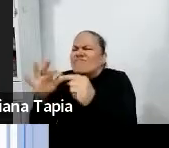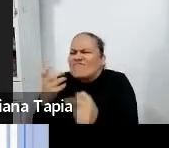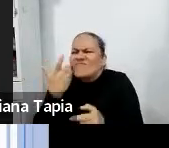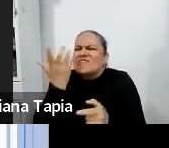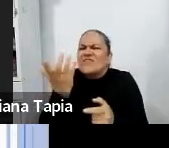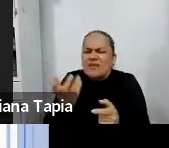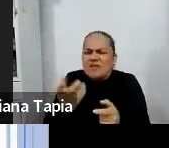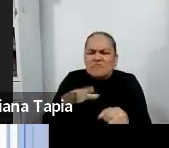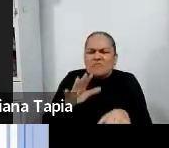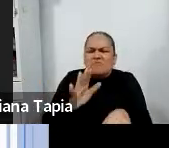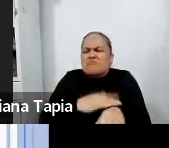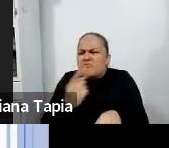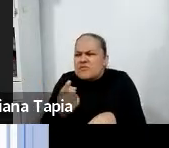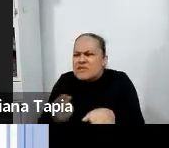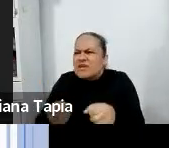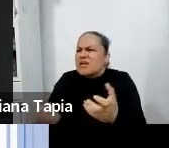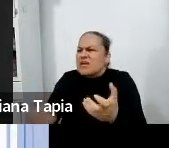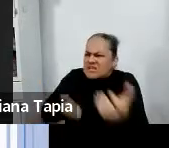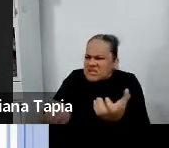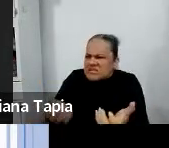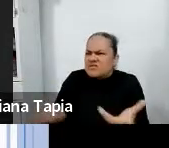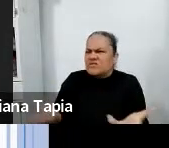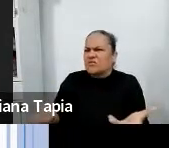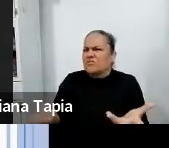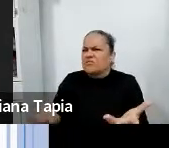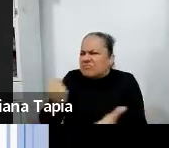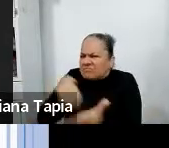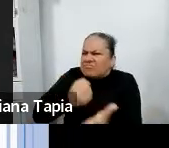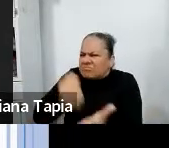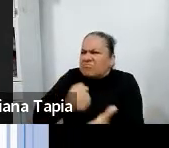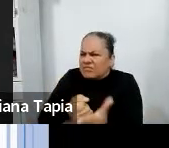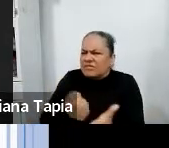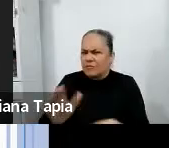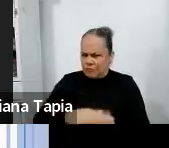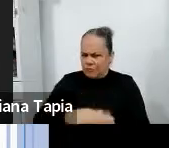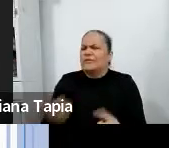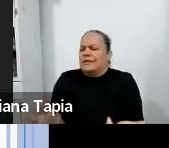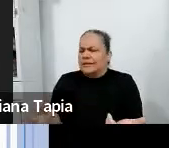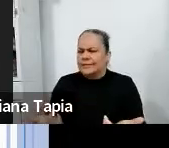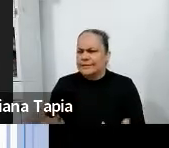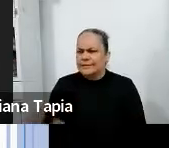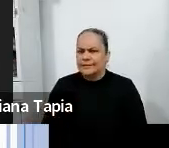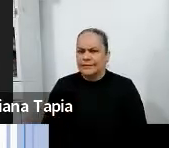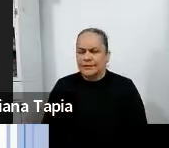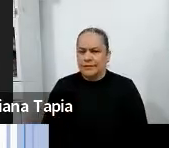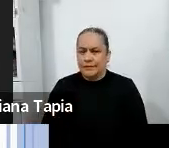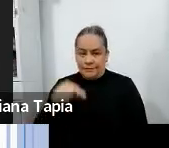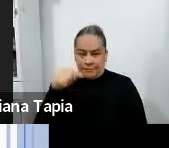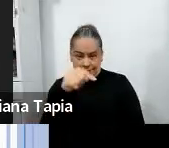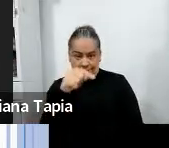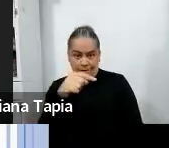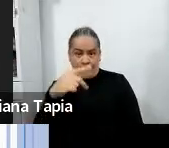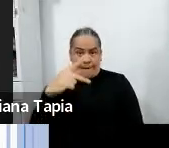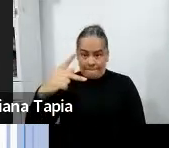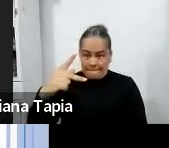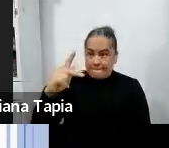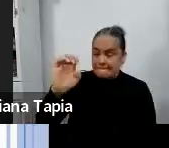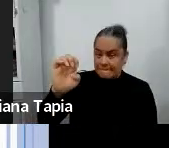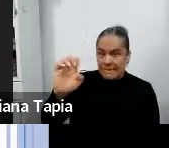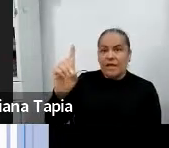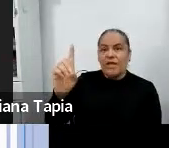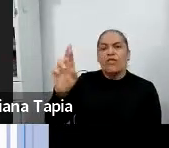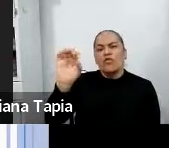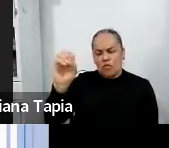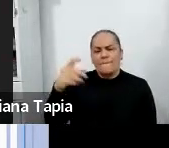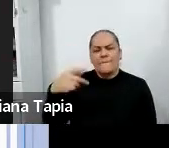actividad física? Bueno, ahí no es una regla, pero en el hospital, cuando los pacientes